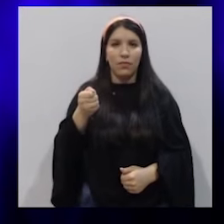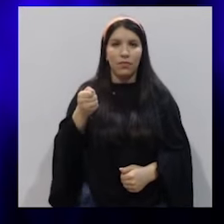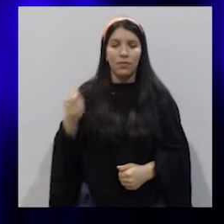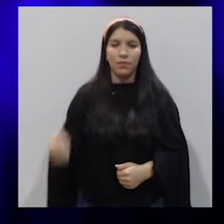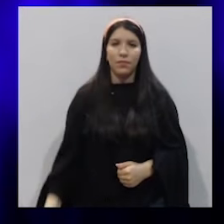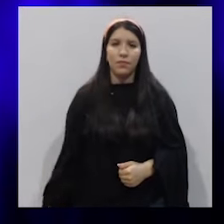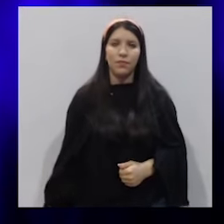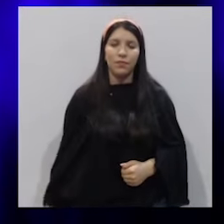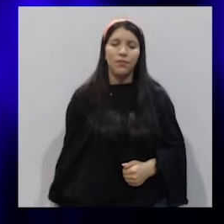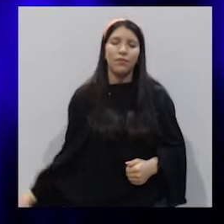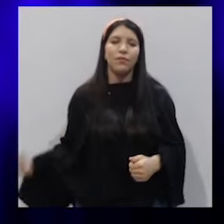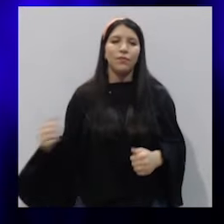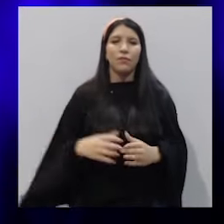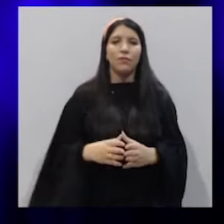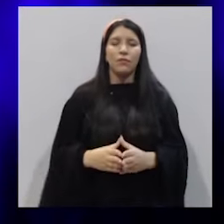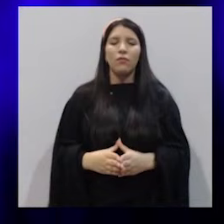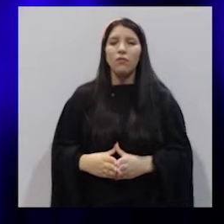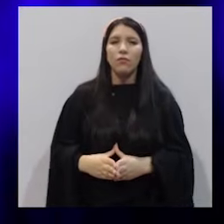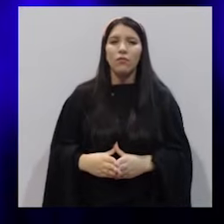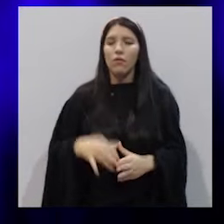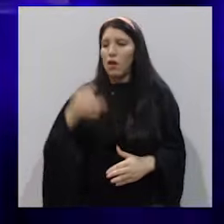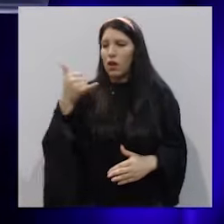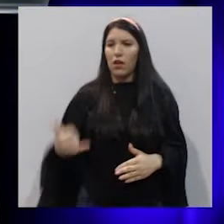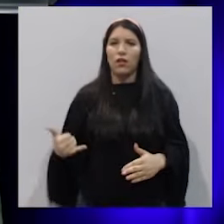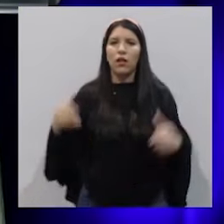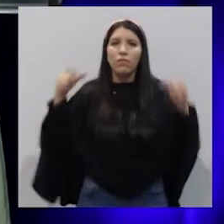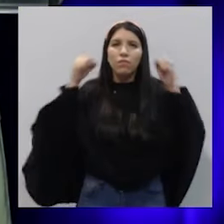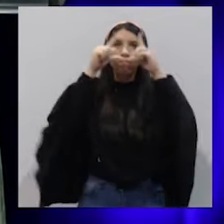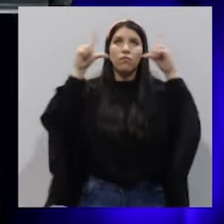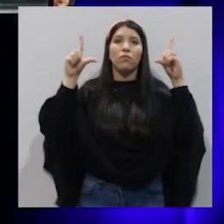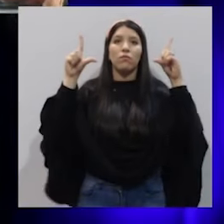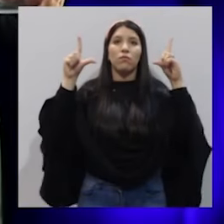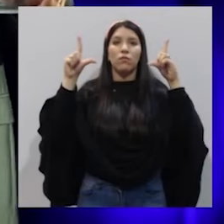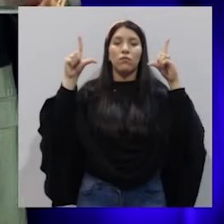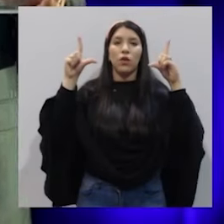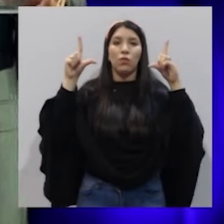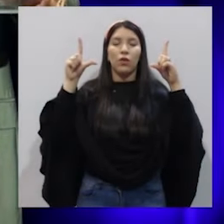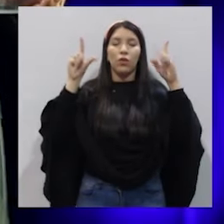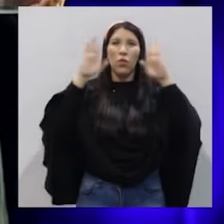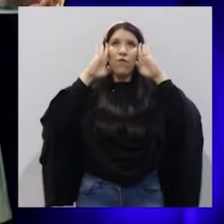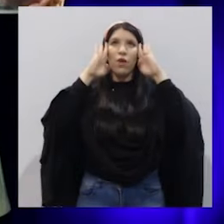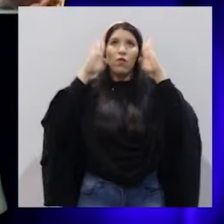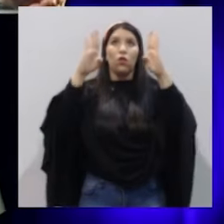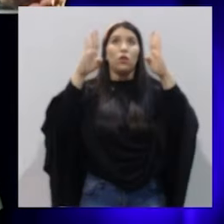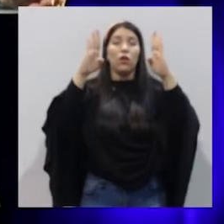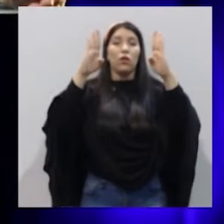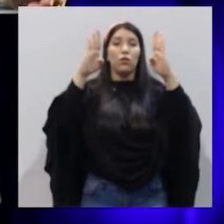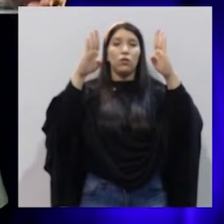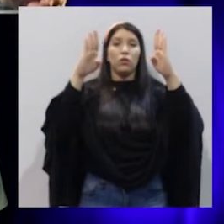es señal de peligro estar alerta para que nada suceda